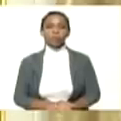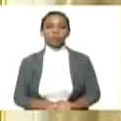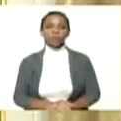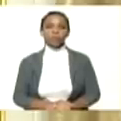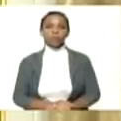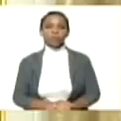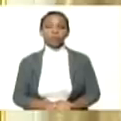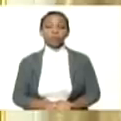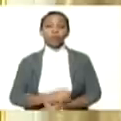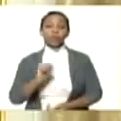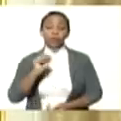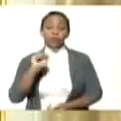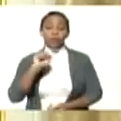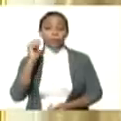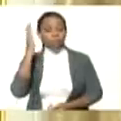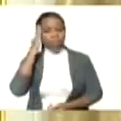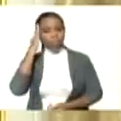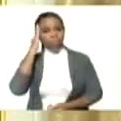Sí sé que